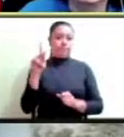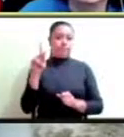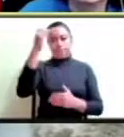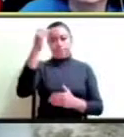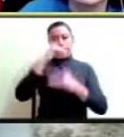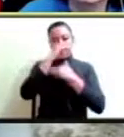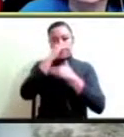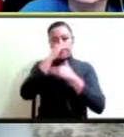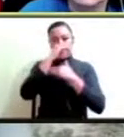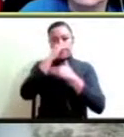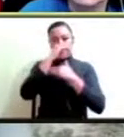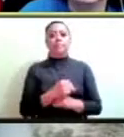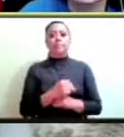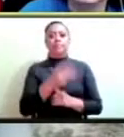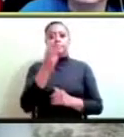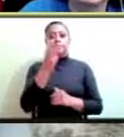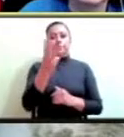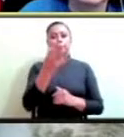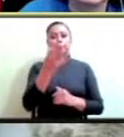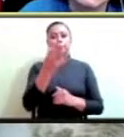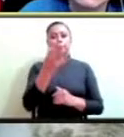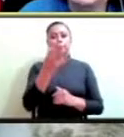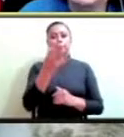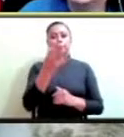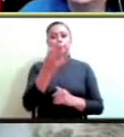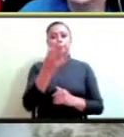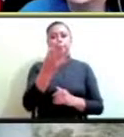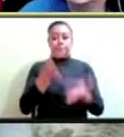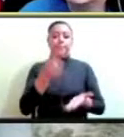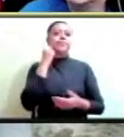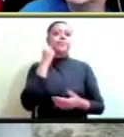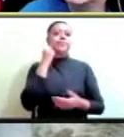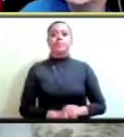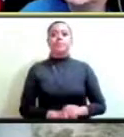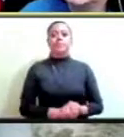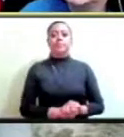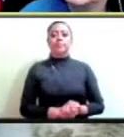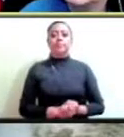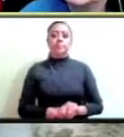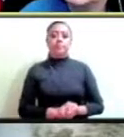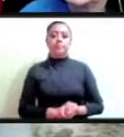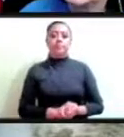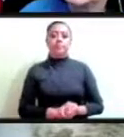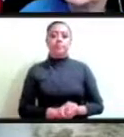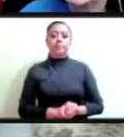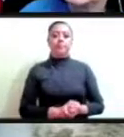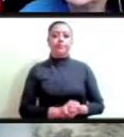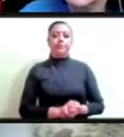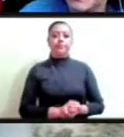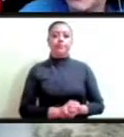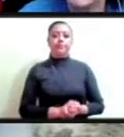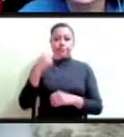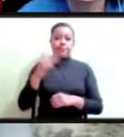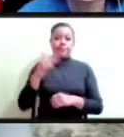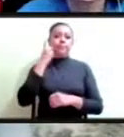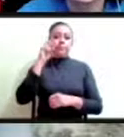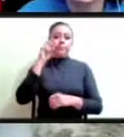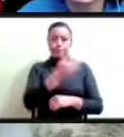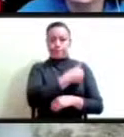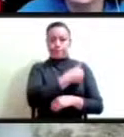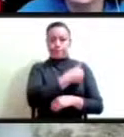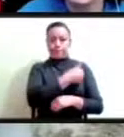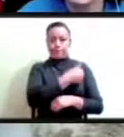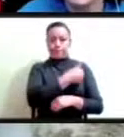Revolucionario Institucional, hasta por 3 minutos. Adelante, diputado. Con su venia, diputada presidenta, buenos días, diputadas